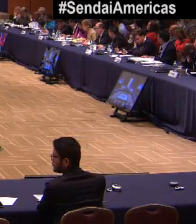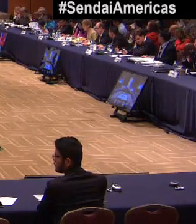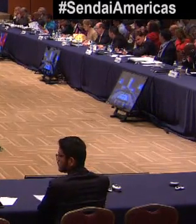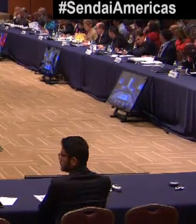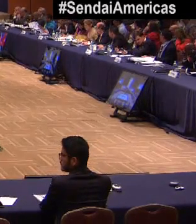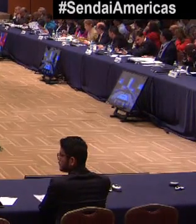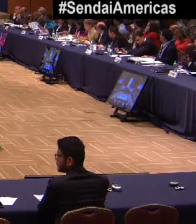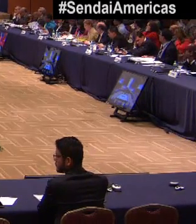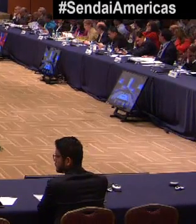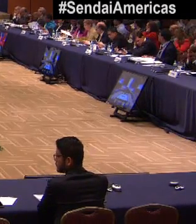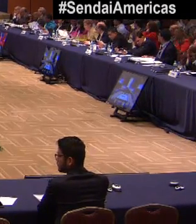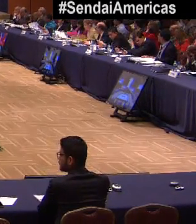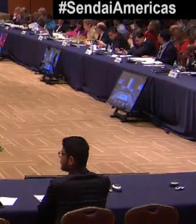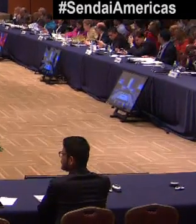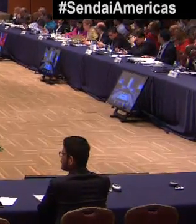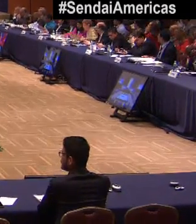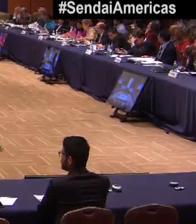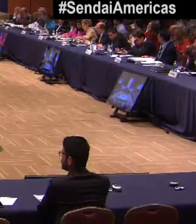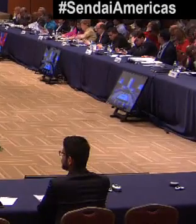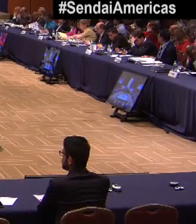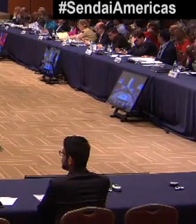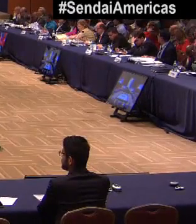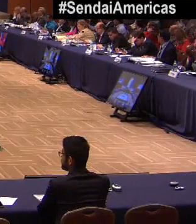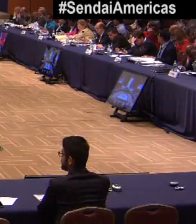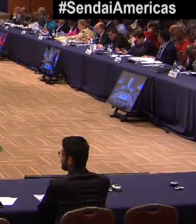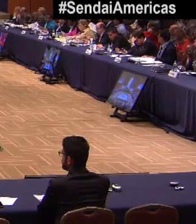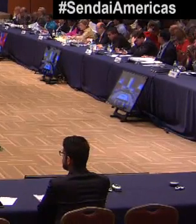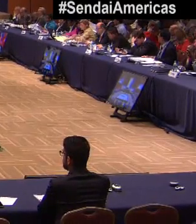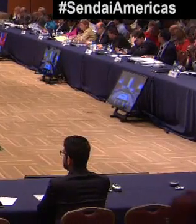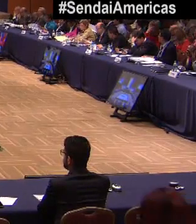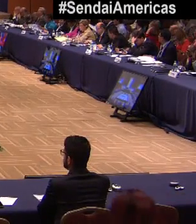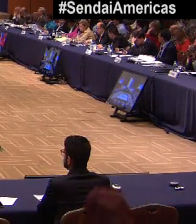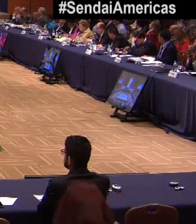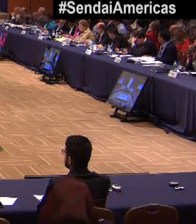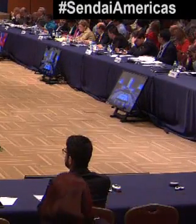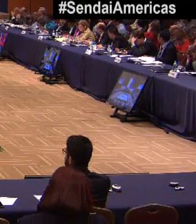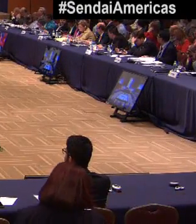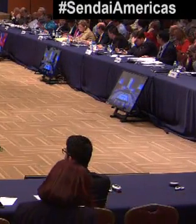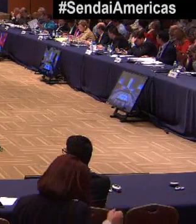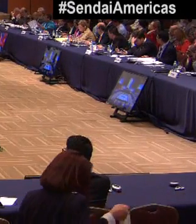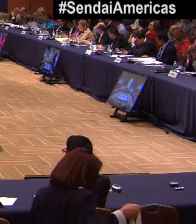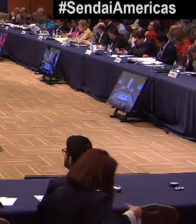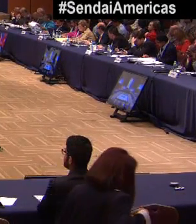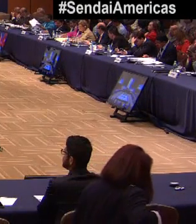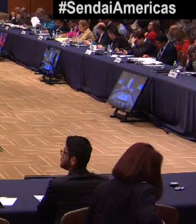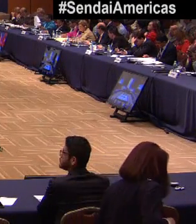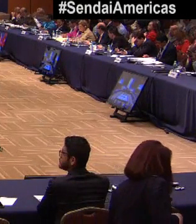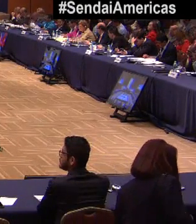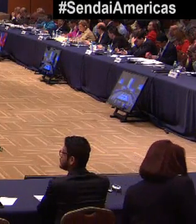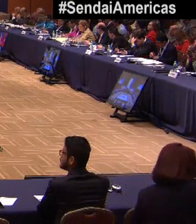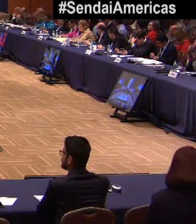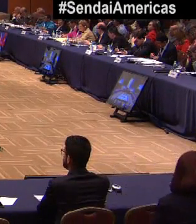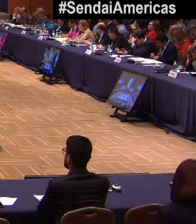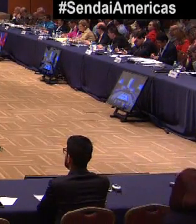el evento, en el primer panel. Ministros, excelencias, señores y señores, quisiera que